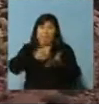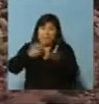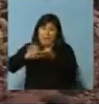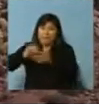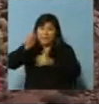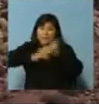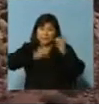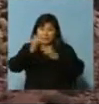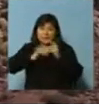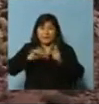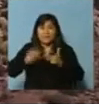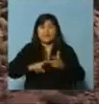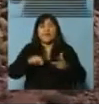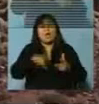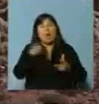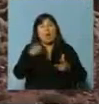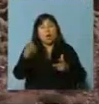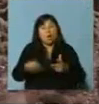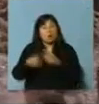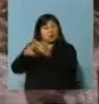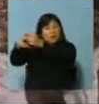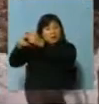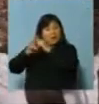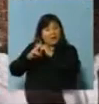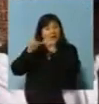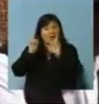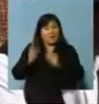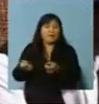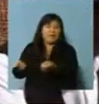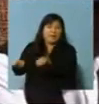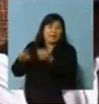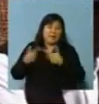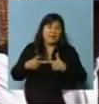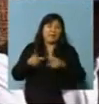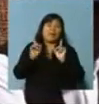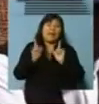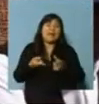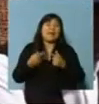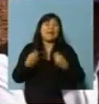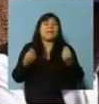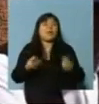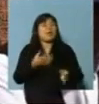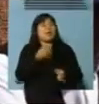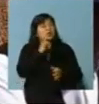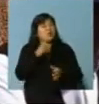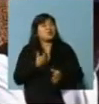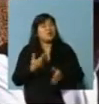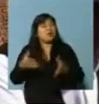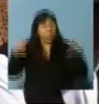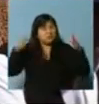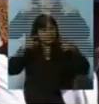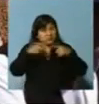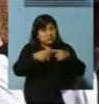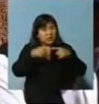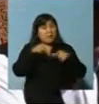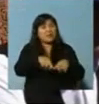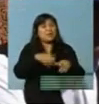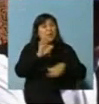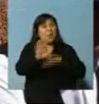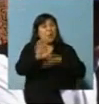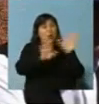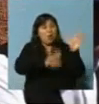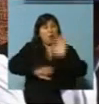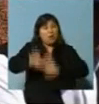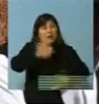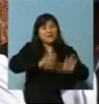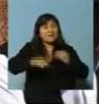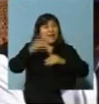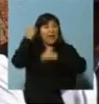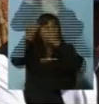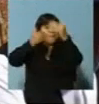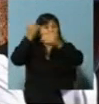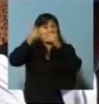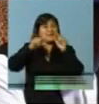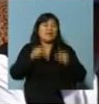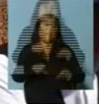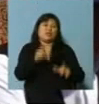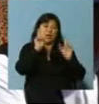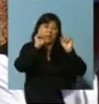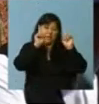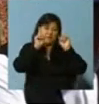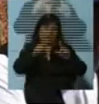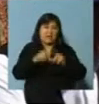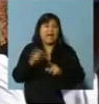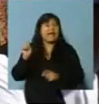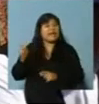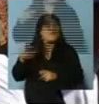tiene este crédito es la formación docente, que es una de las conclusiones que surgió del Pacto Social por la Educación. Dicho por